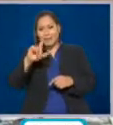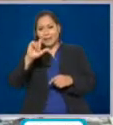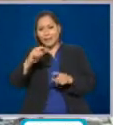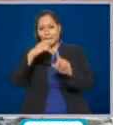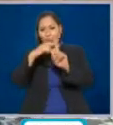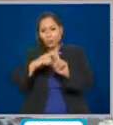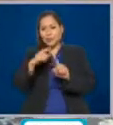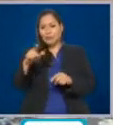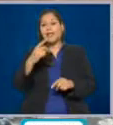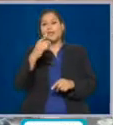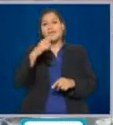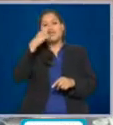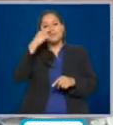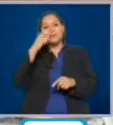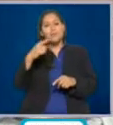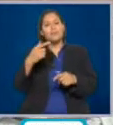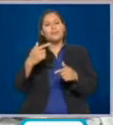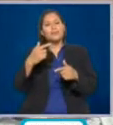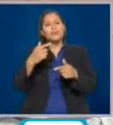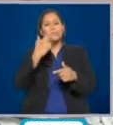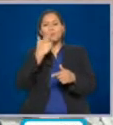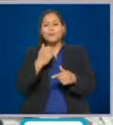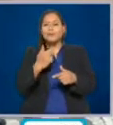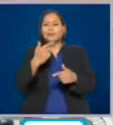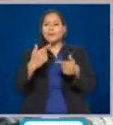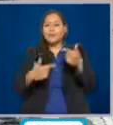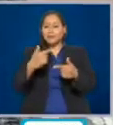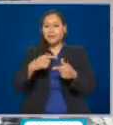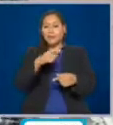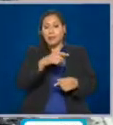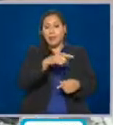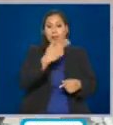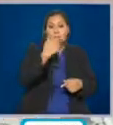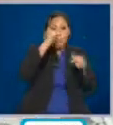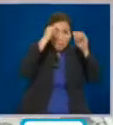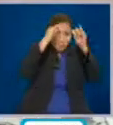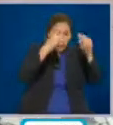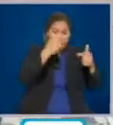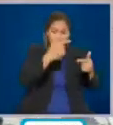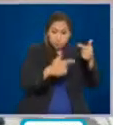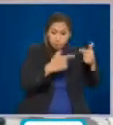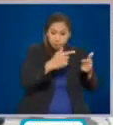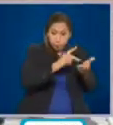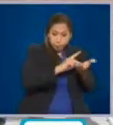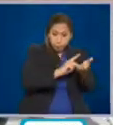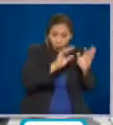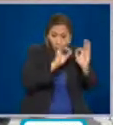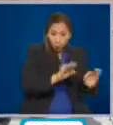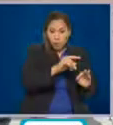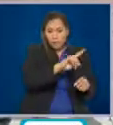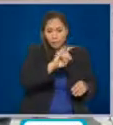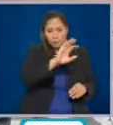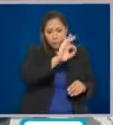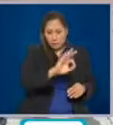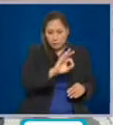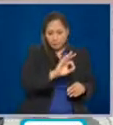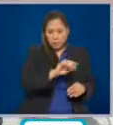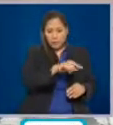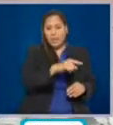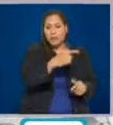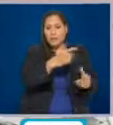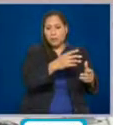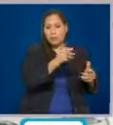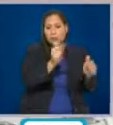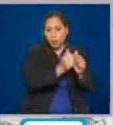Pues sí, porque es leche pura, al 100% leche pura de vaca. De acá de Xochimilco. De aquí de Xochimilco. De los establos de